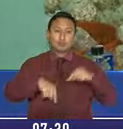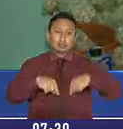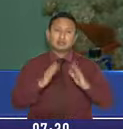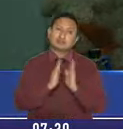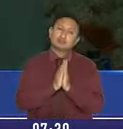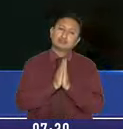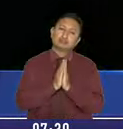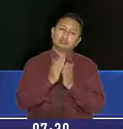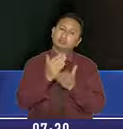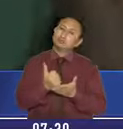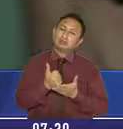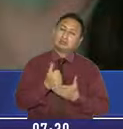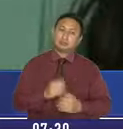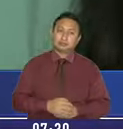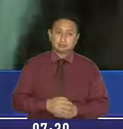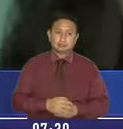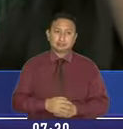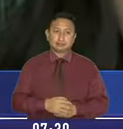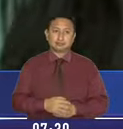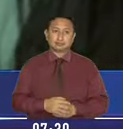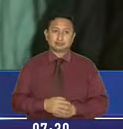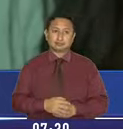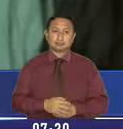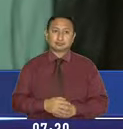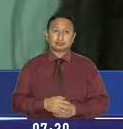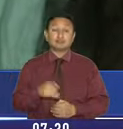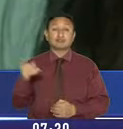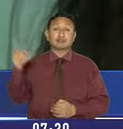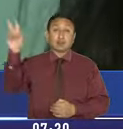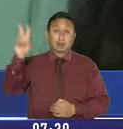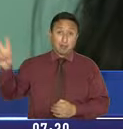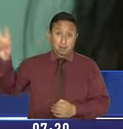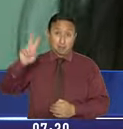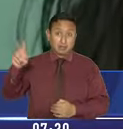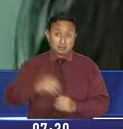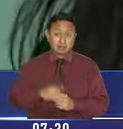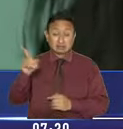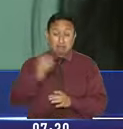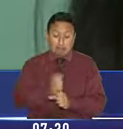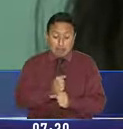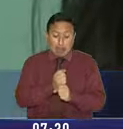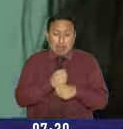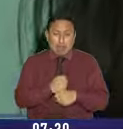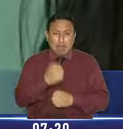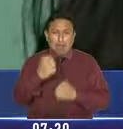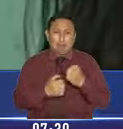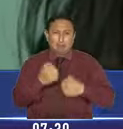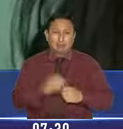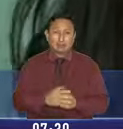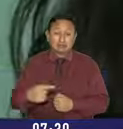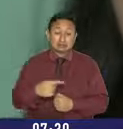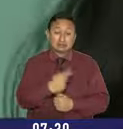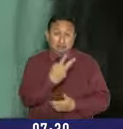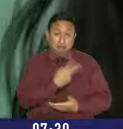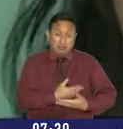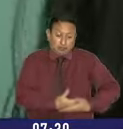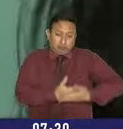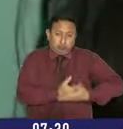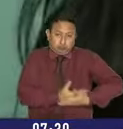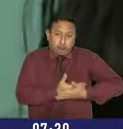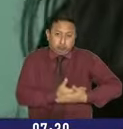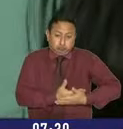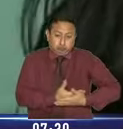en la que hemos estado en Venezuela, pasamos mucha hambre estando la niña recién nacida. Nunca nos atrevemos a pedir dinero, nunca,